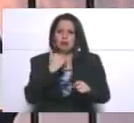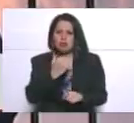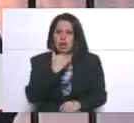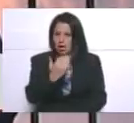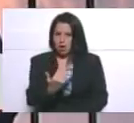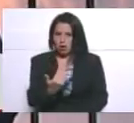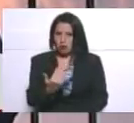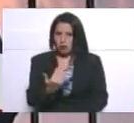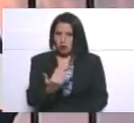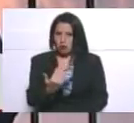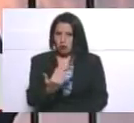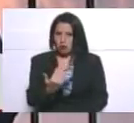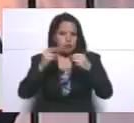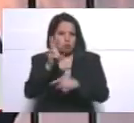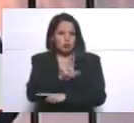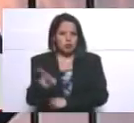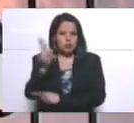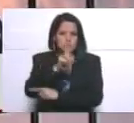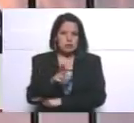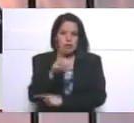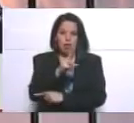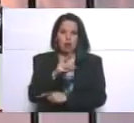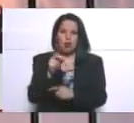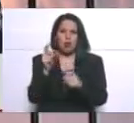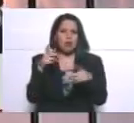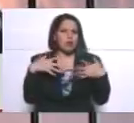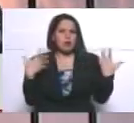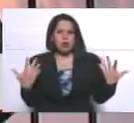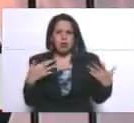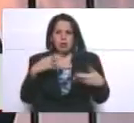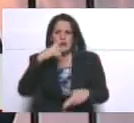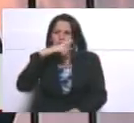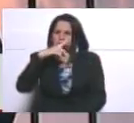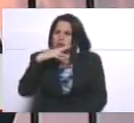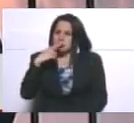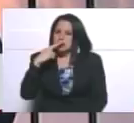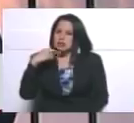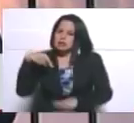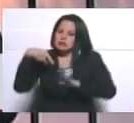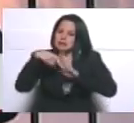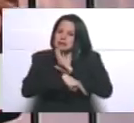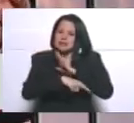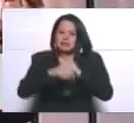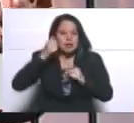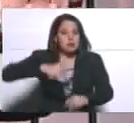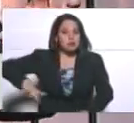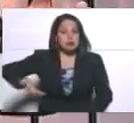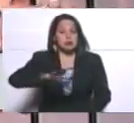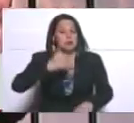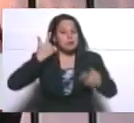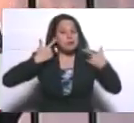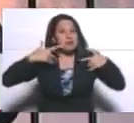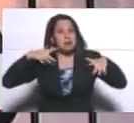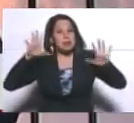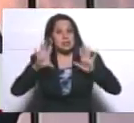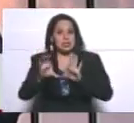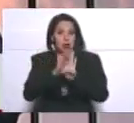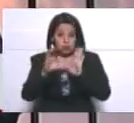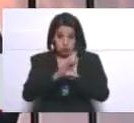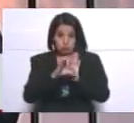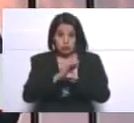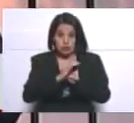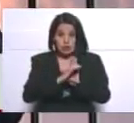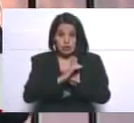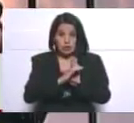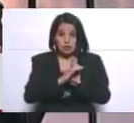sentido. Esa frase que viene de las entrañas de nuestro pueblo, pareciera que esta Asamblea Nacional